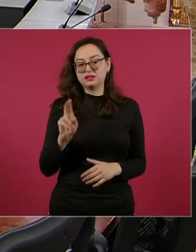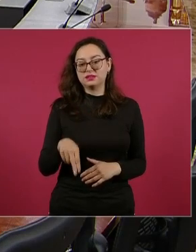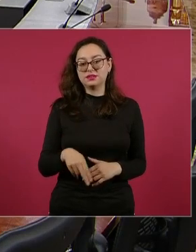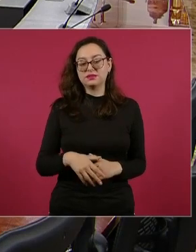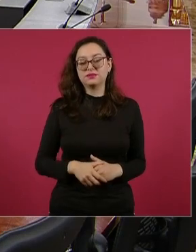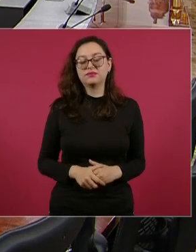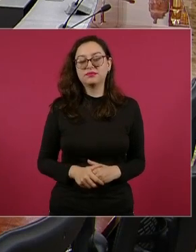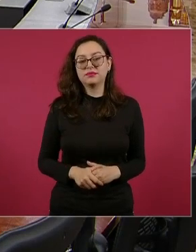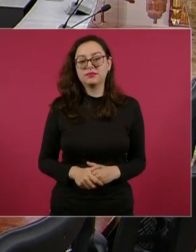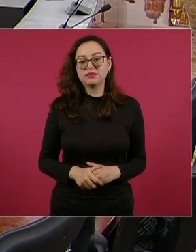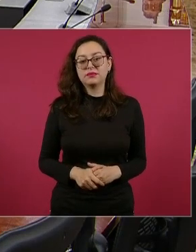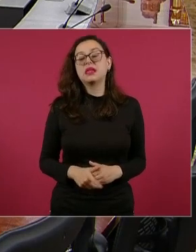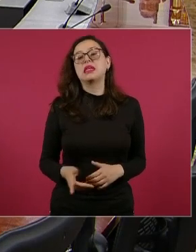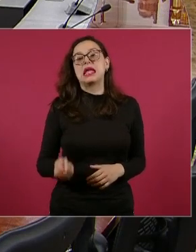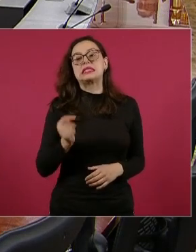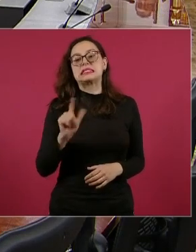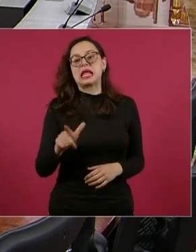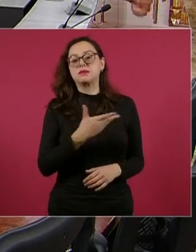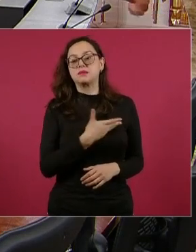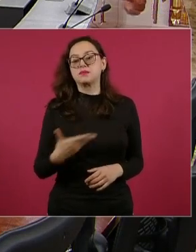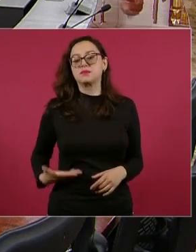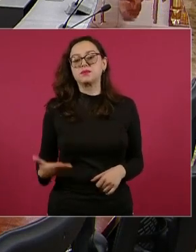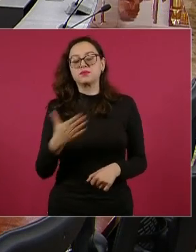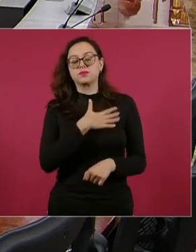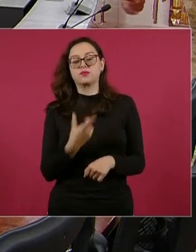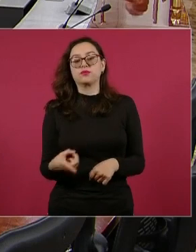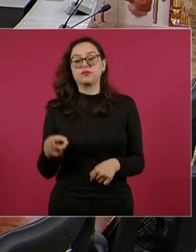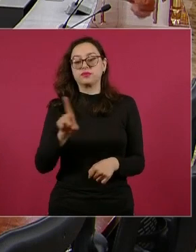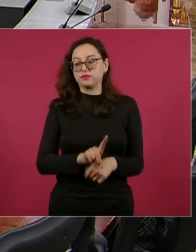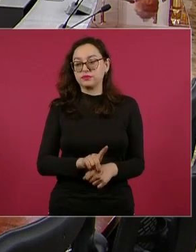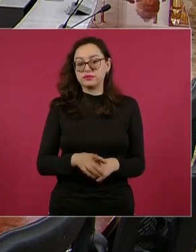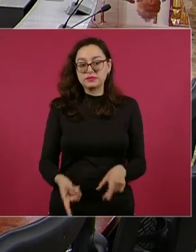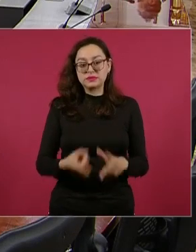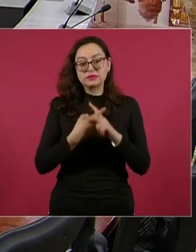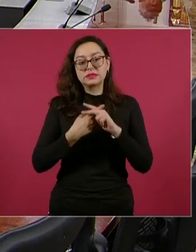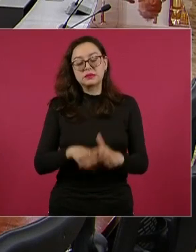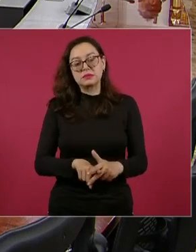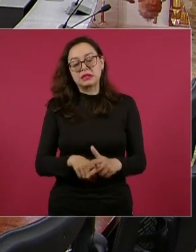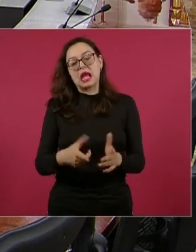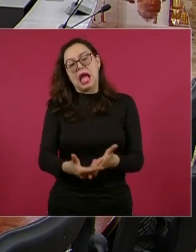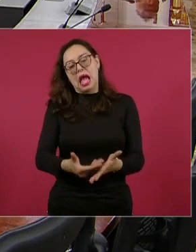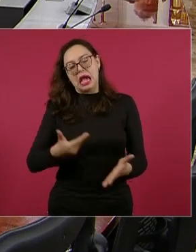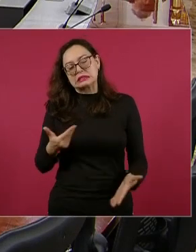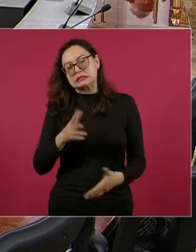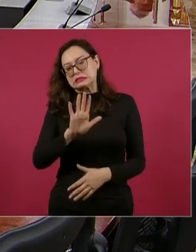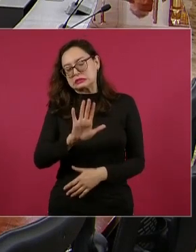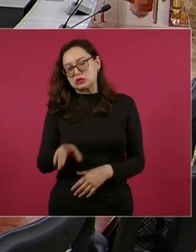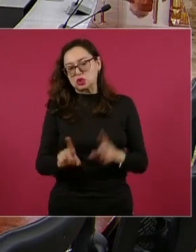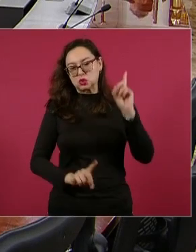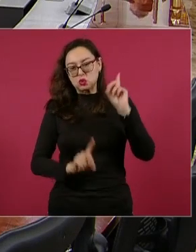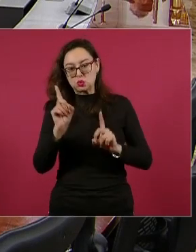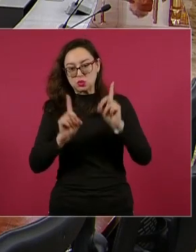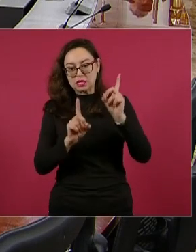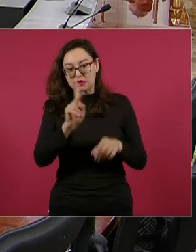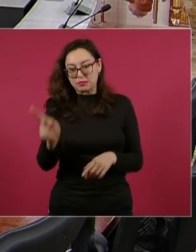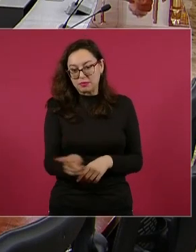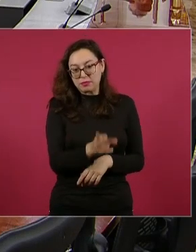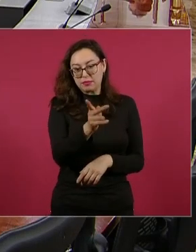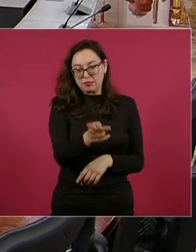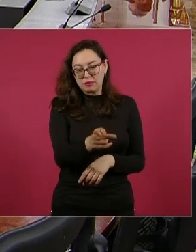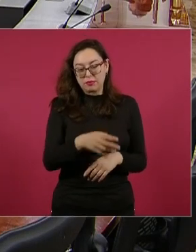¿Qué tal, presidente? ¿Cómo está? Buen día. Antes de comenzar con algunas preguntas, pues sí quisiera que nos aclarara algo que declaró hace